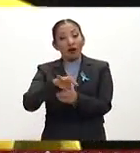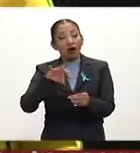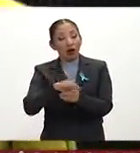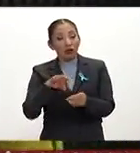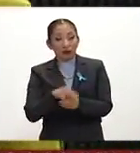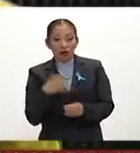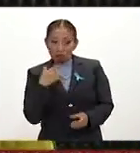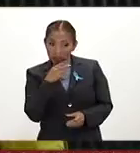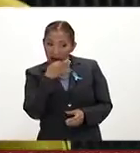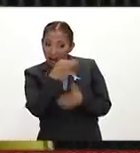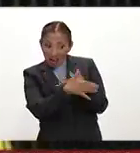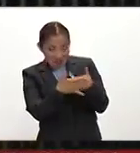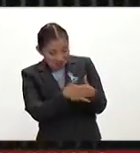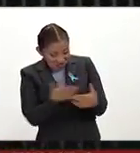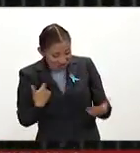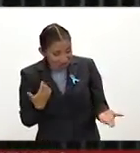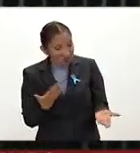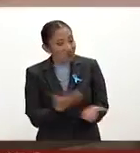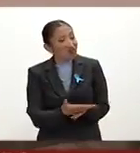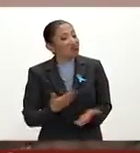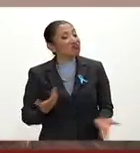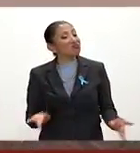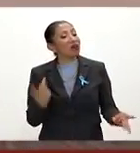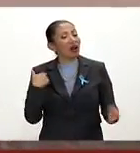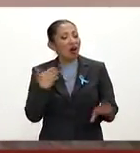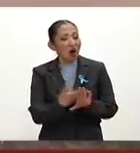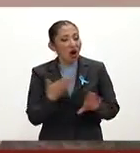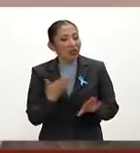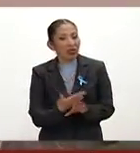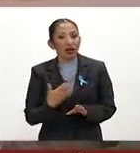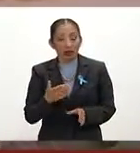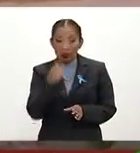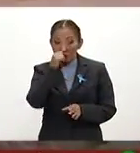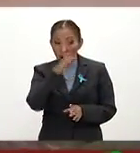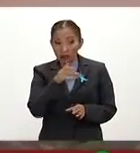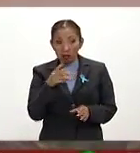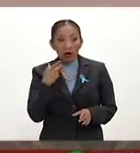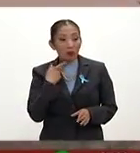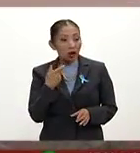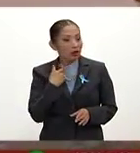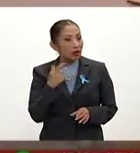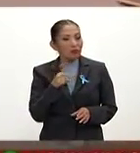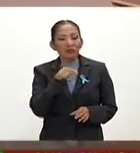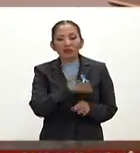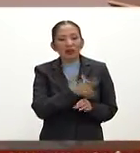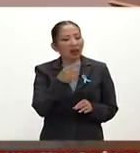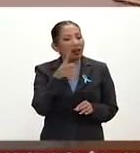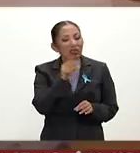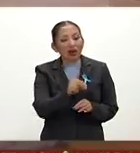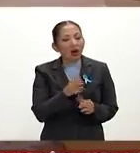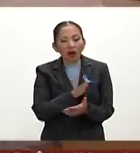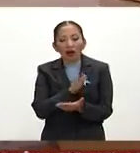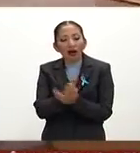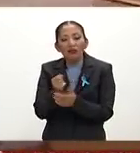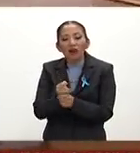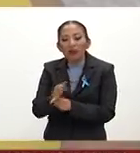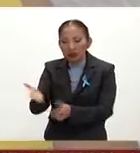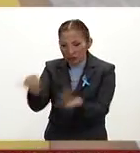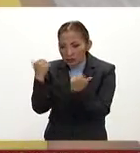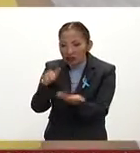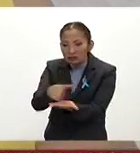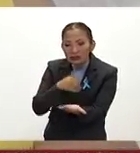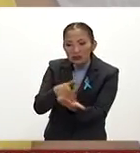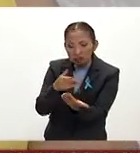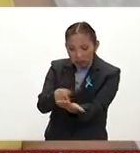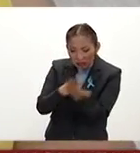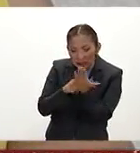hemos o que se ha sufrido de violencia política, porque no te permiten el acceso a la información, no